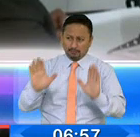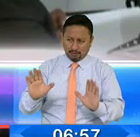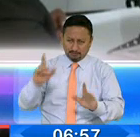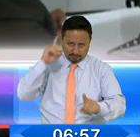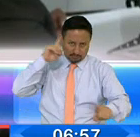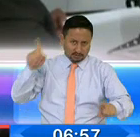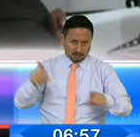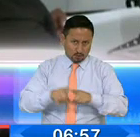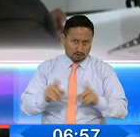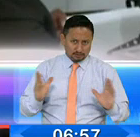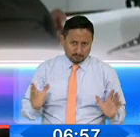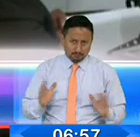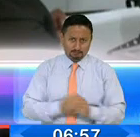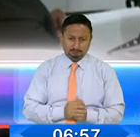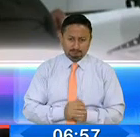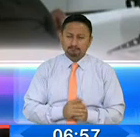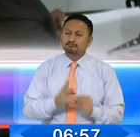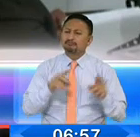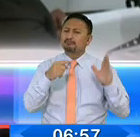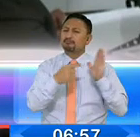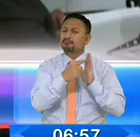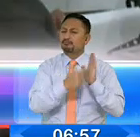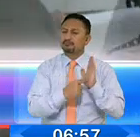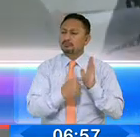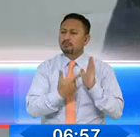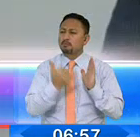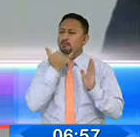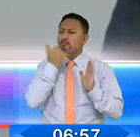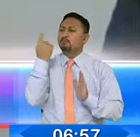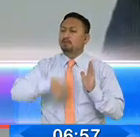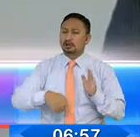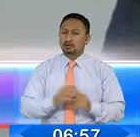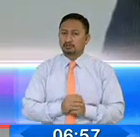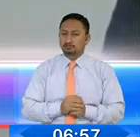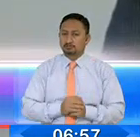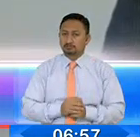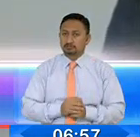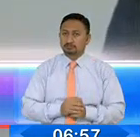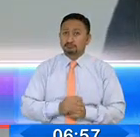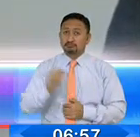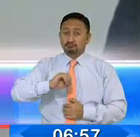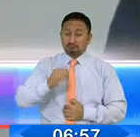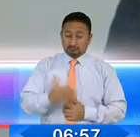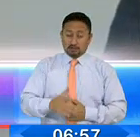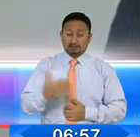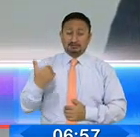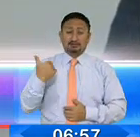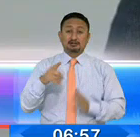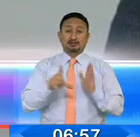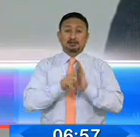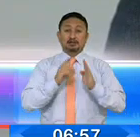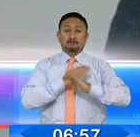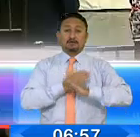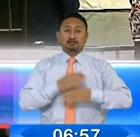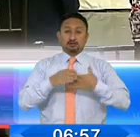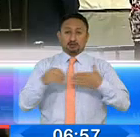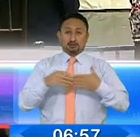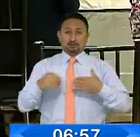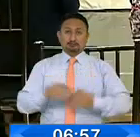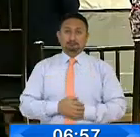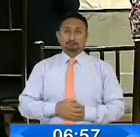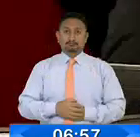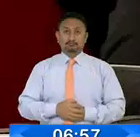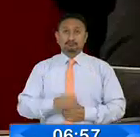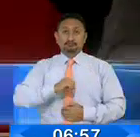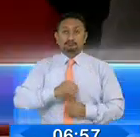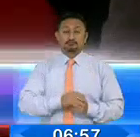acuerdo. ¿Qué es lo que les parece inconstitucional? Y tener una ley de defensa de la dolarización que sea viable. Si bien